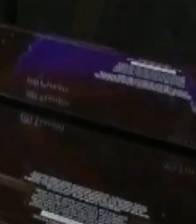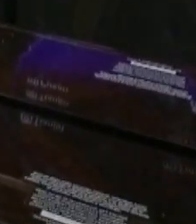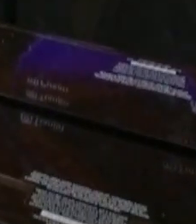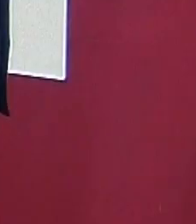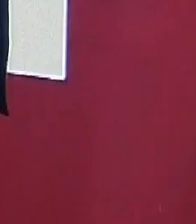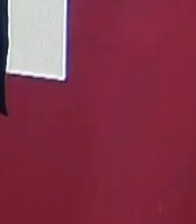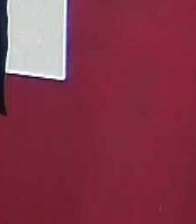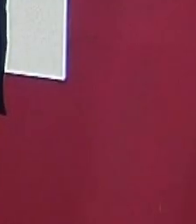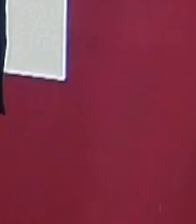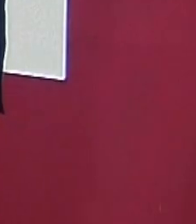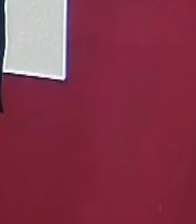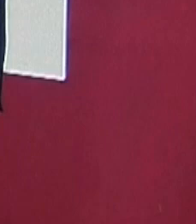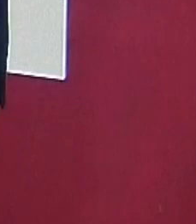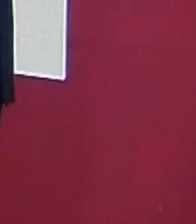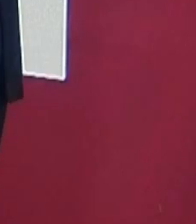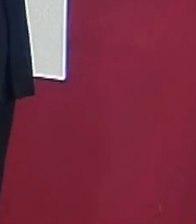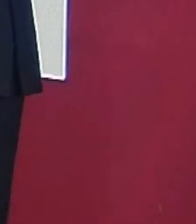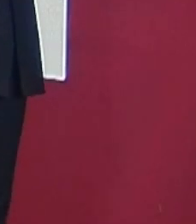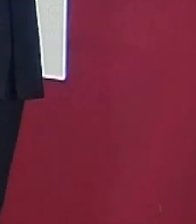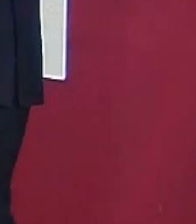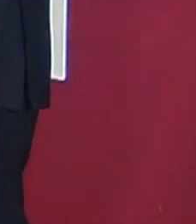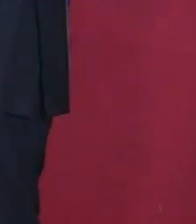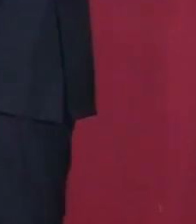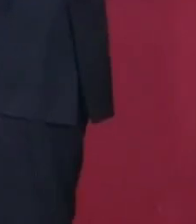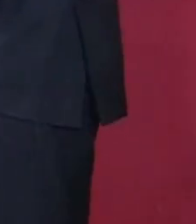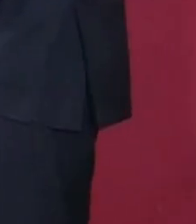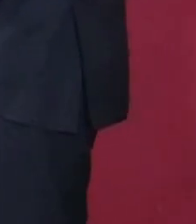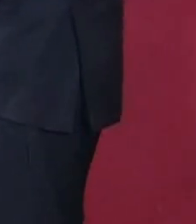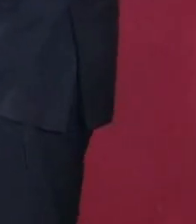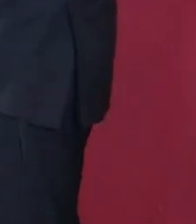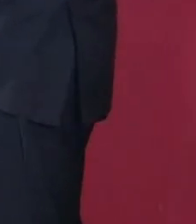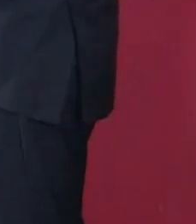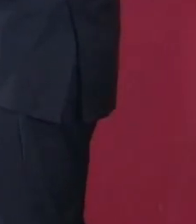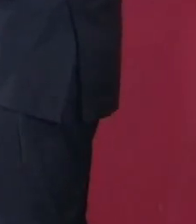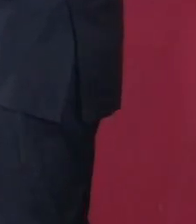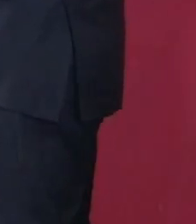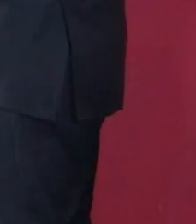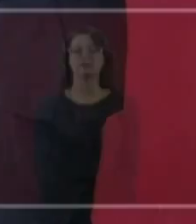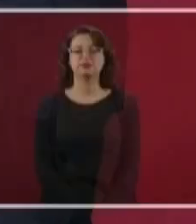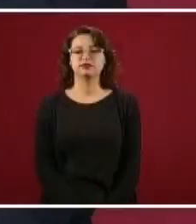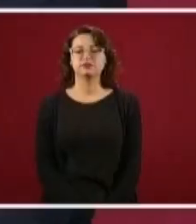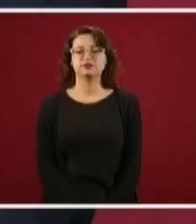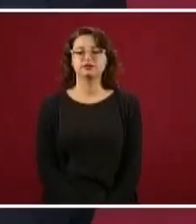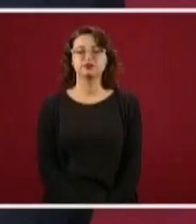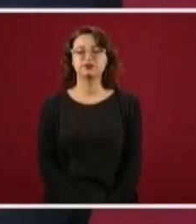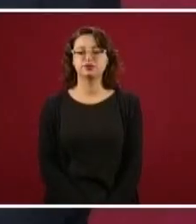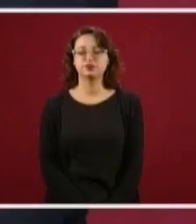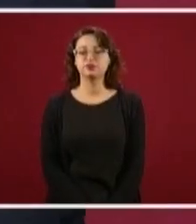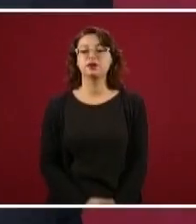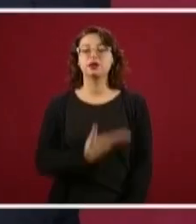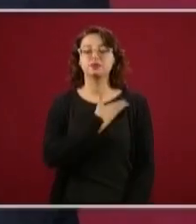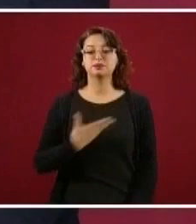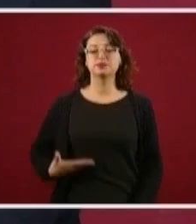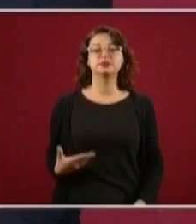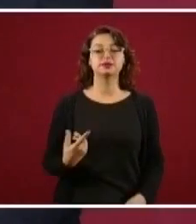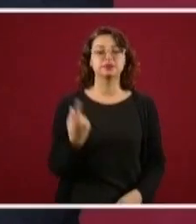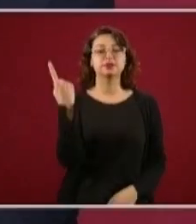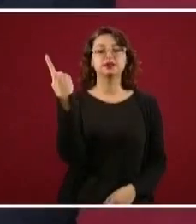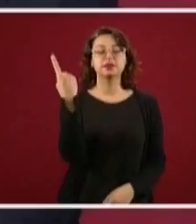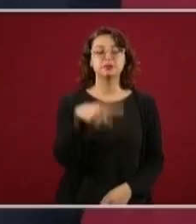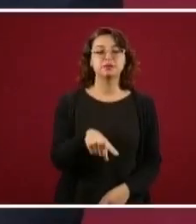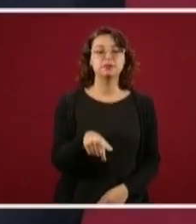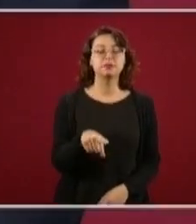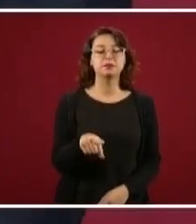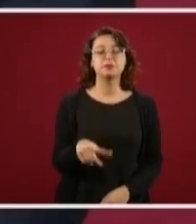general de banobras jorge mendoza anunció la decisión del gobierno federal para traer la aeronave que según el avalúo actual se